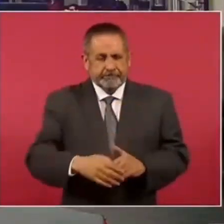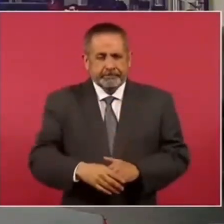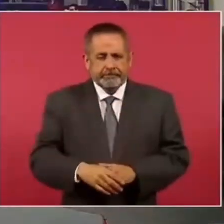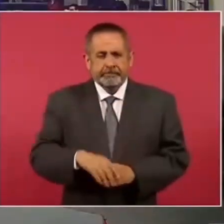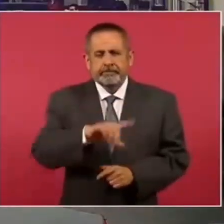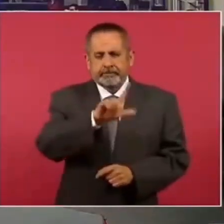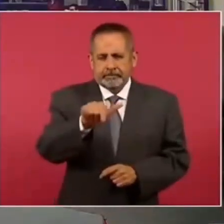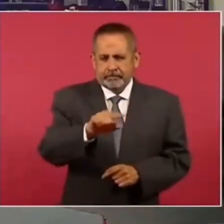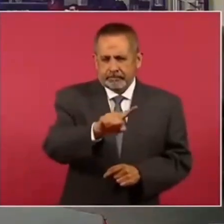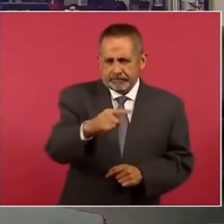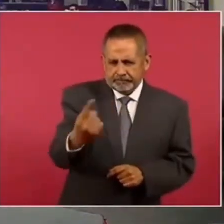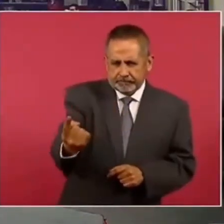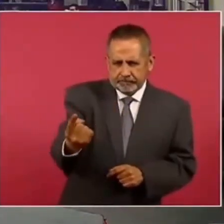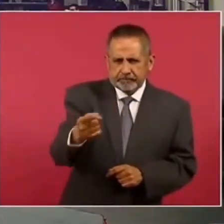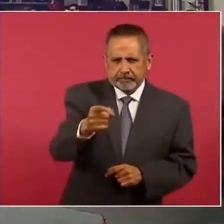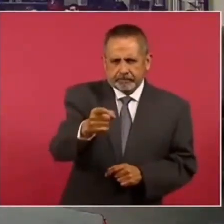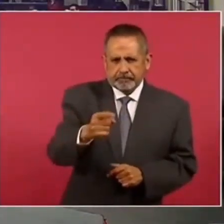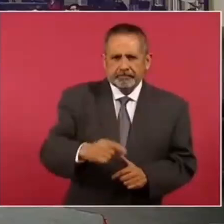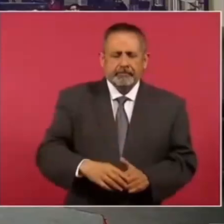Seguimos acá.